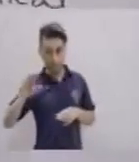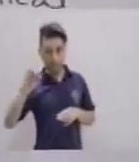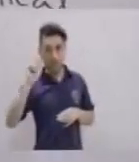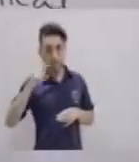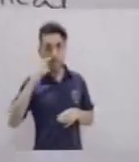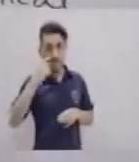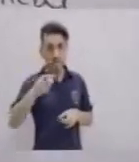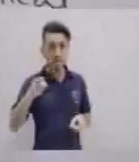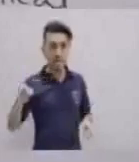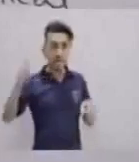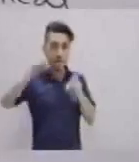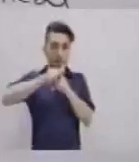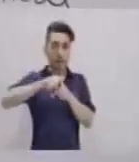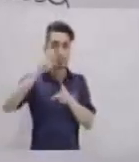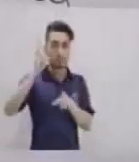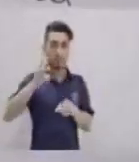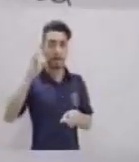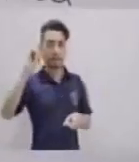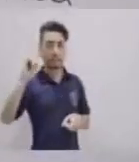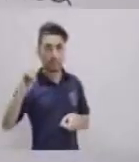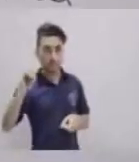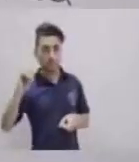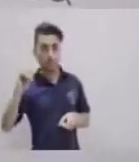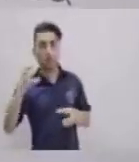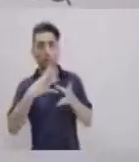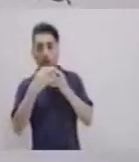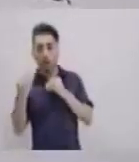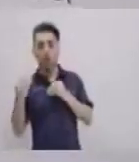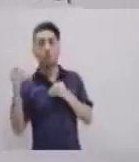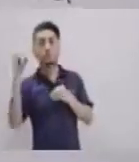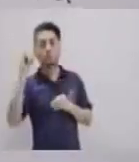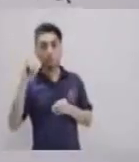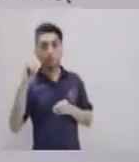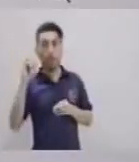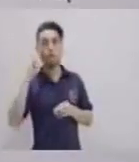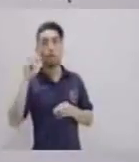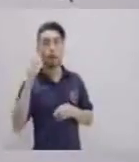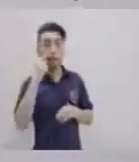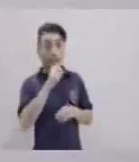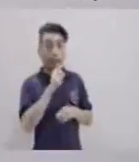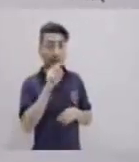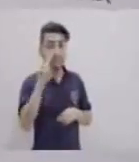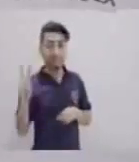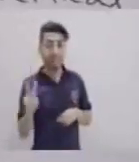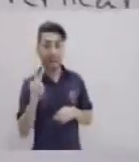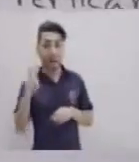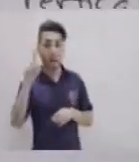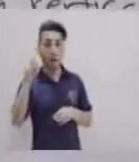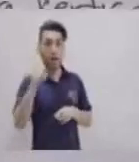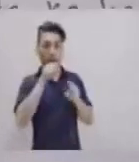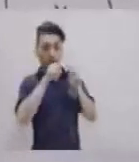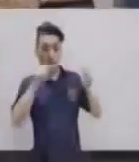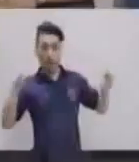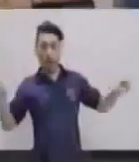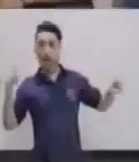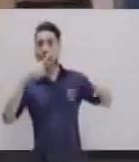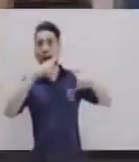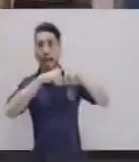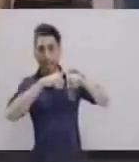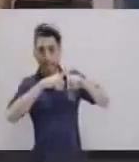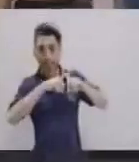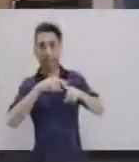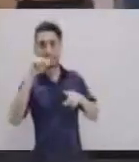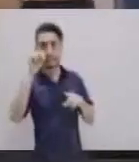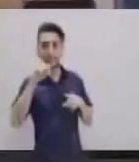lo igualamos a cero. Al momento de igualarlo a cero, vamos a determinar el valor de x, y esa x